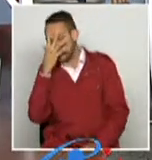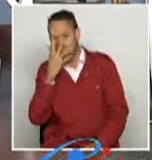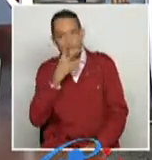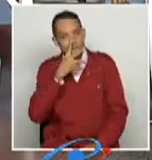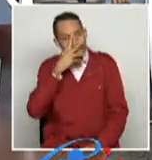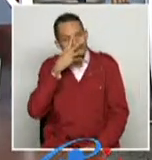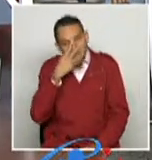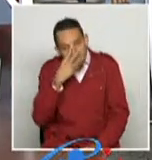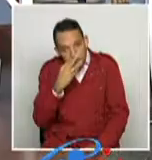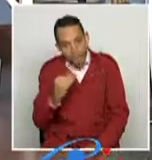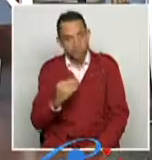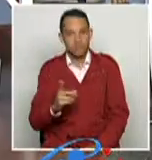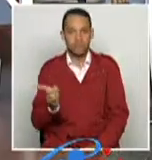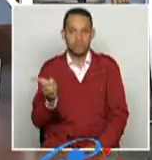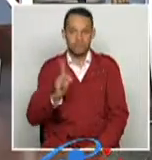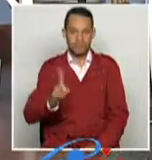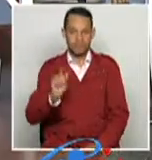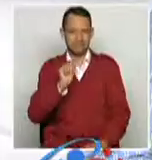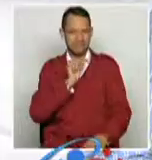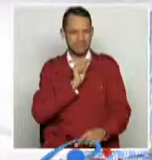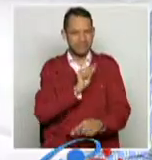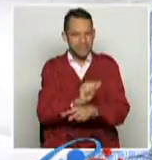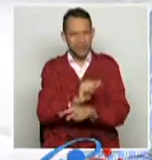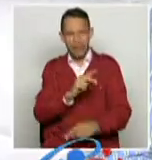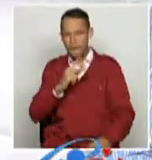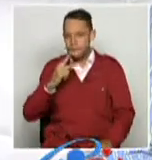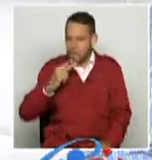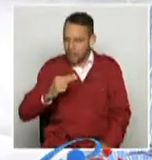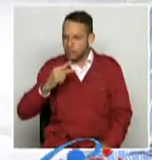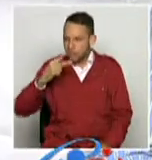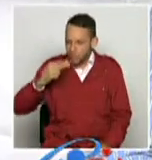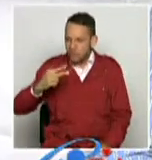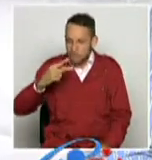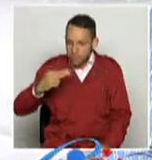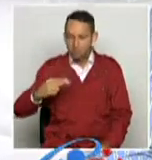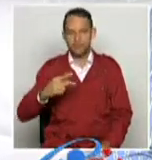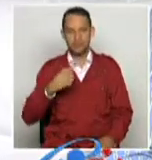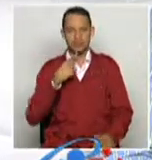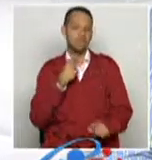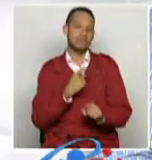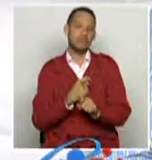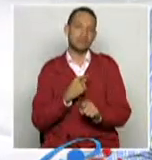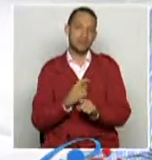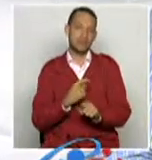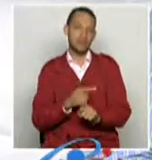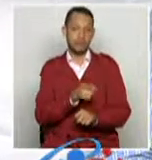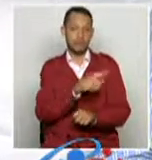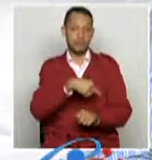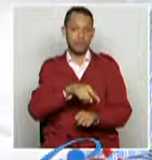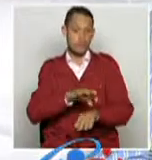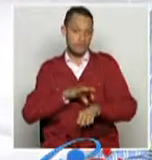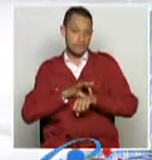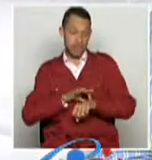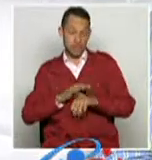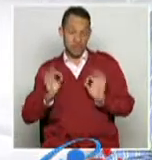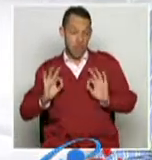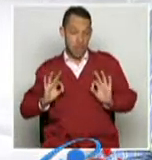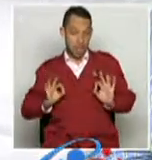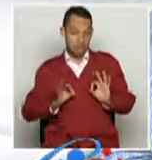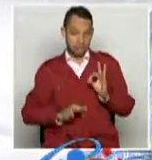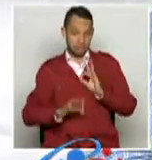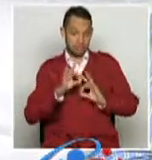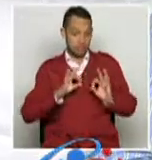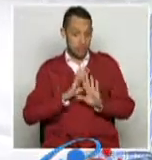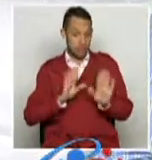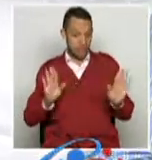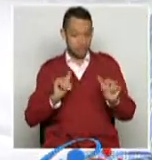qué pena que nosotros muchas veces nos volvamos tan reiterativos en esto. Pero sí, la verdad, yo no soy médico y respeto profundamente todas